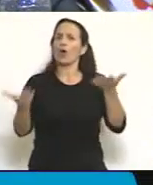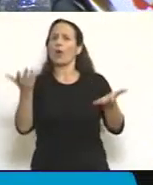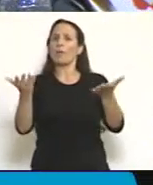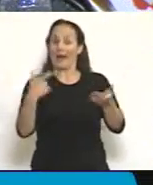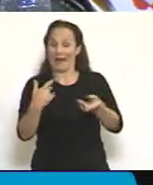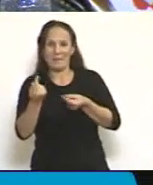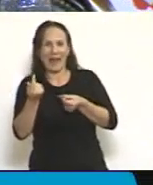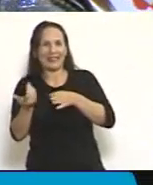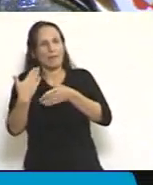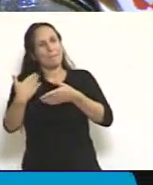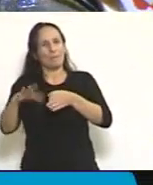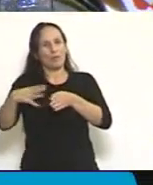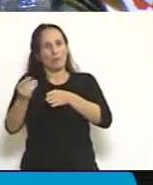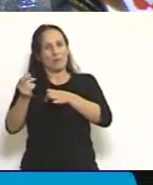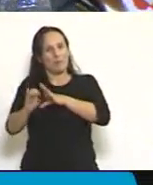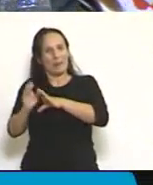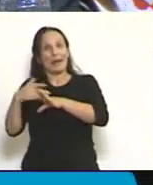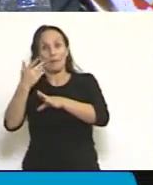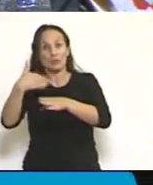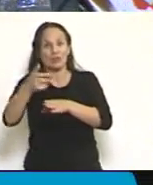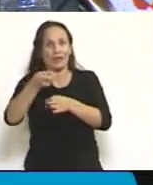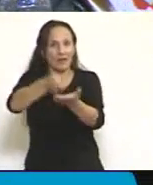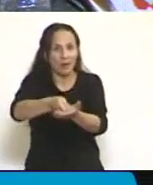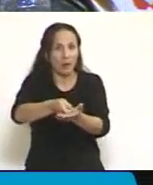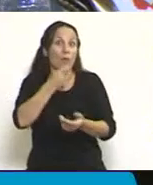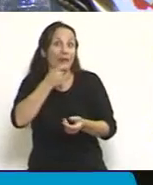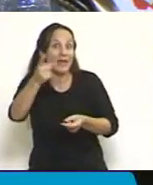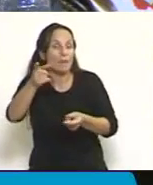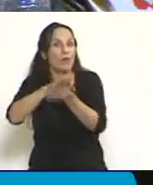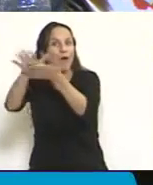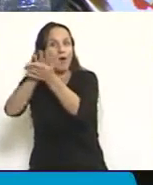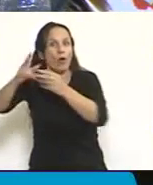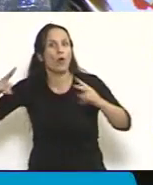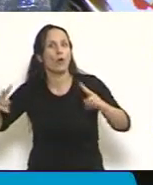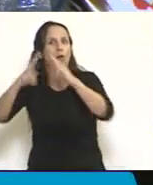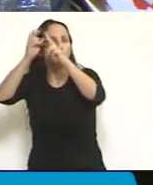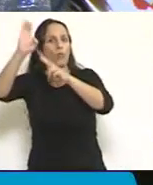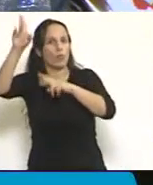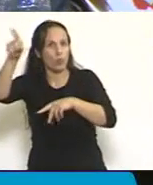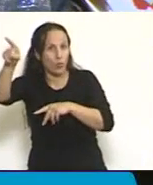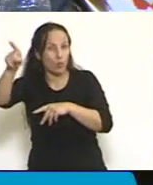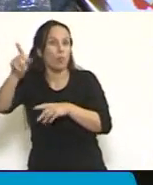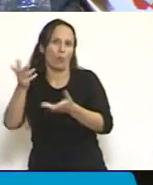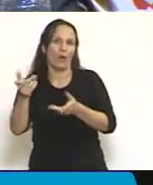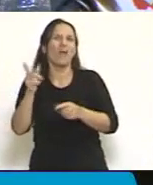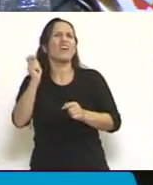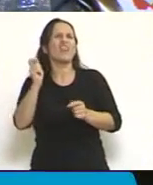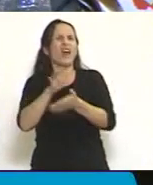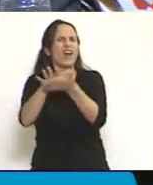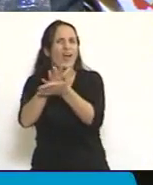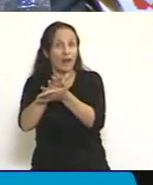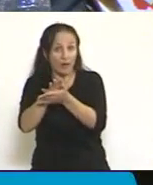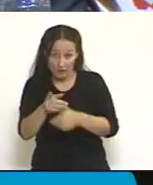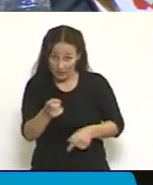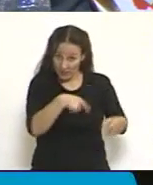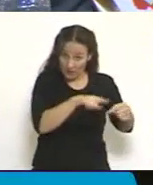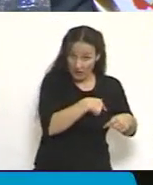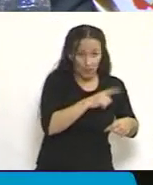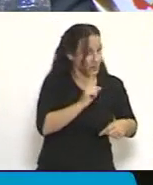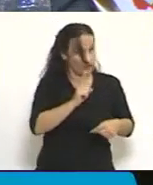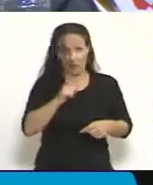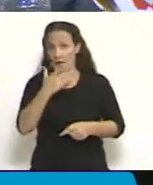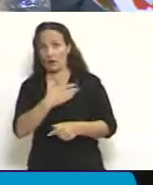del presupuesto general de la Nación, el presupuesto del ANSES ocupa un lugar sumamente